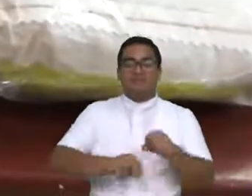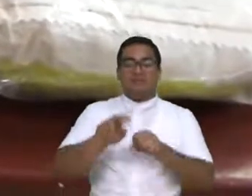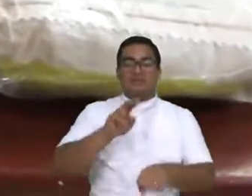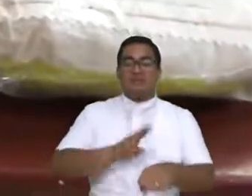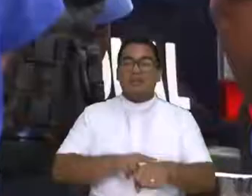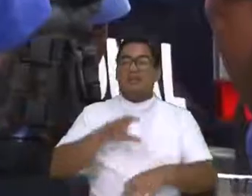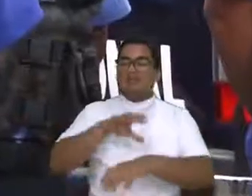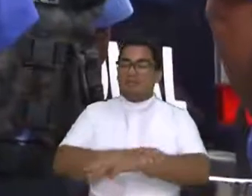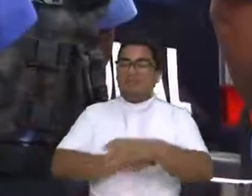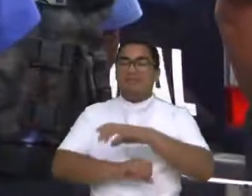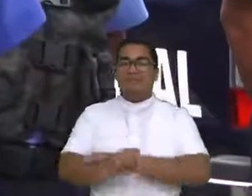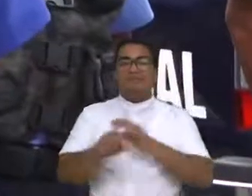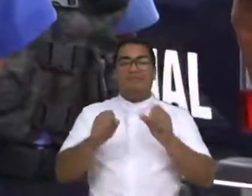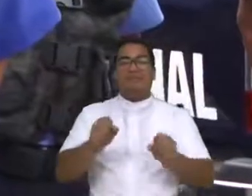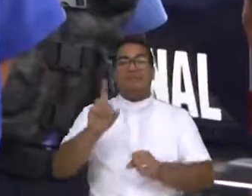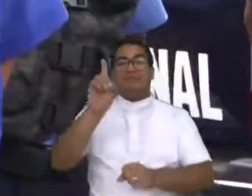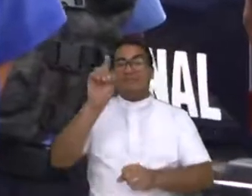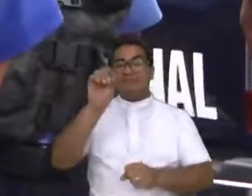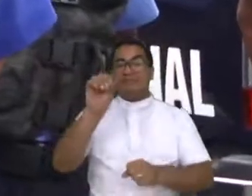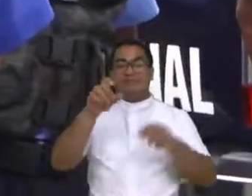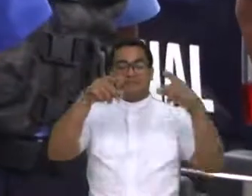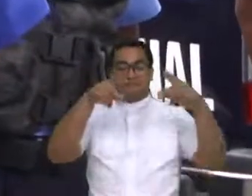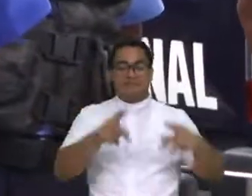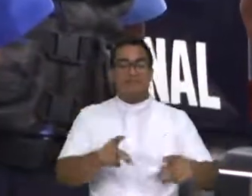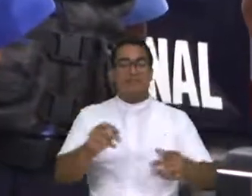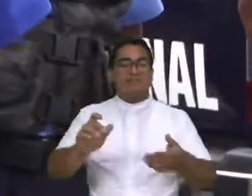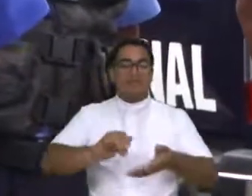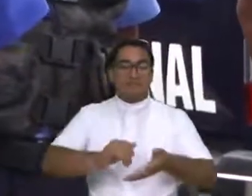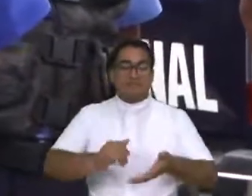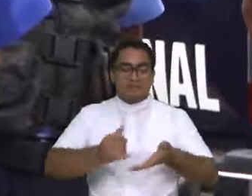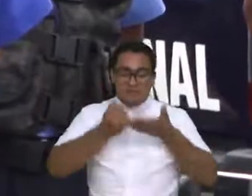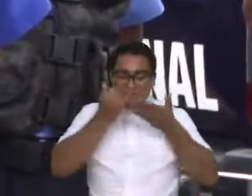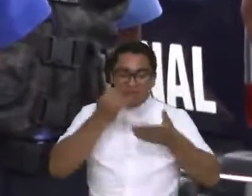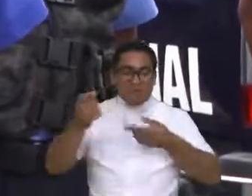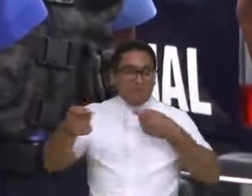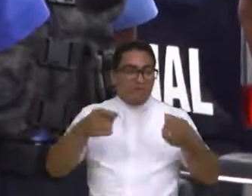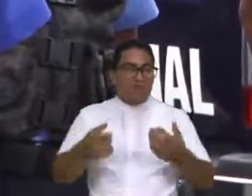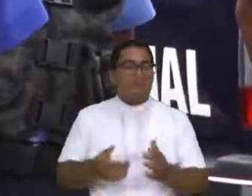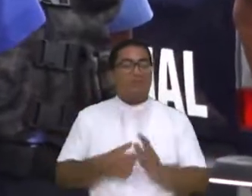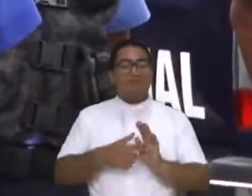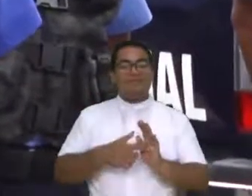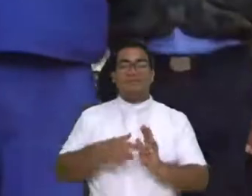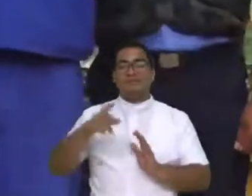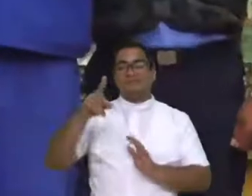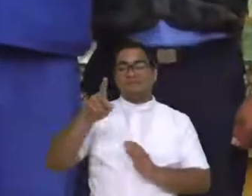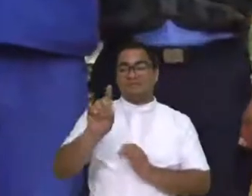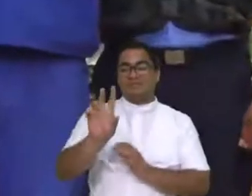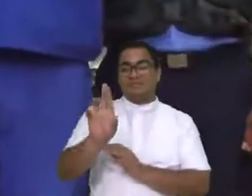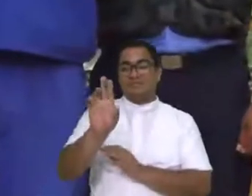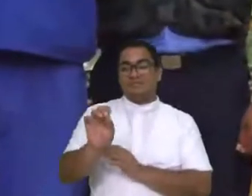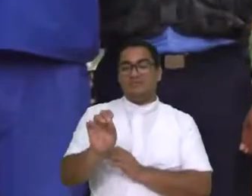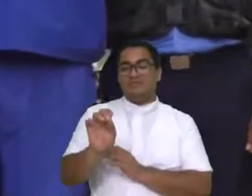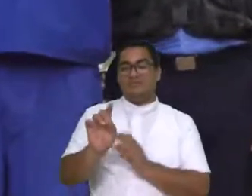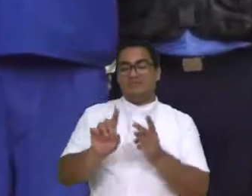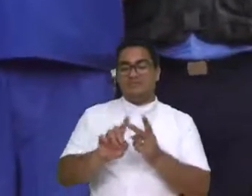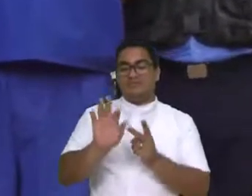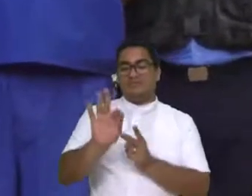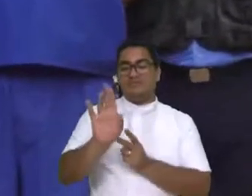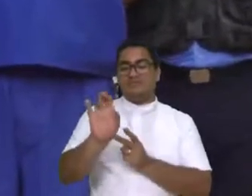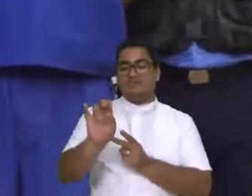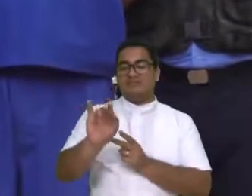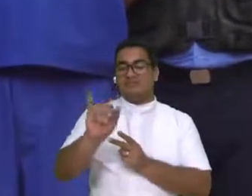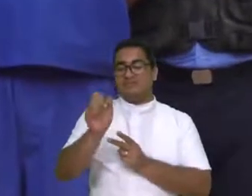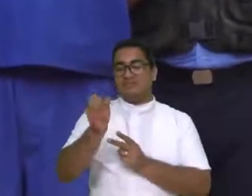tras la reja a 10 personas por el delito de tráfico de estupefacientes. Pedro Armando Hernández González, Francisco